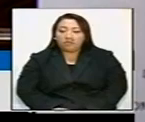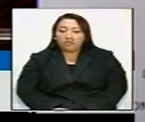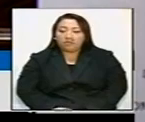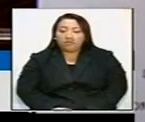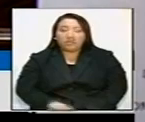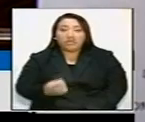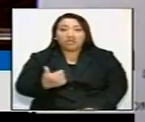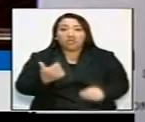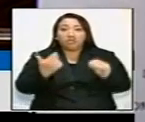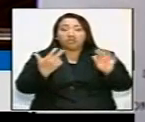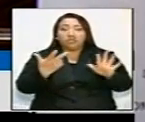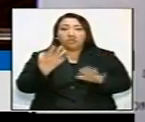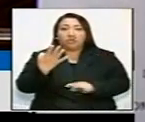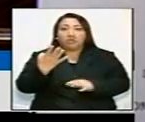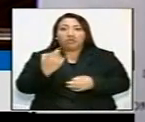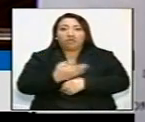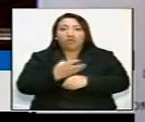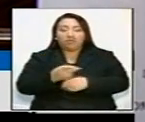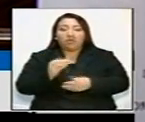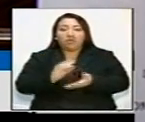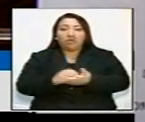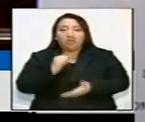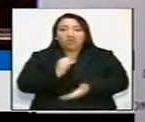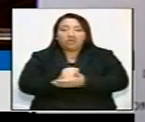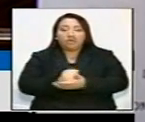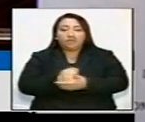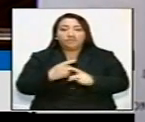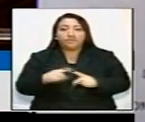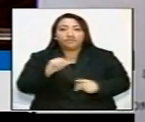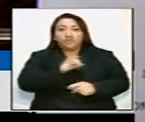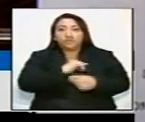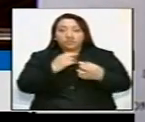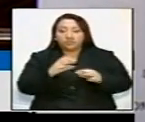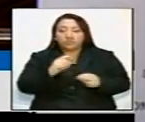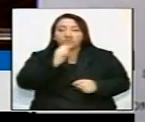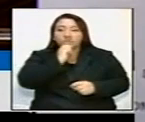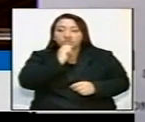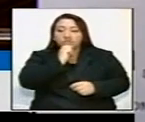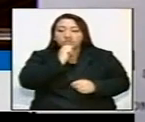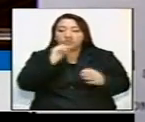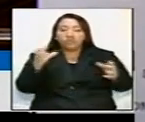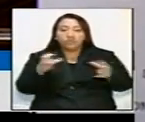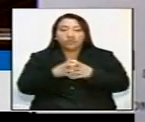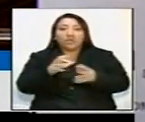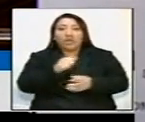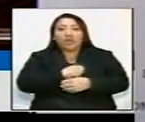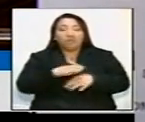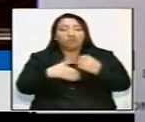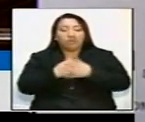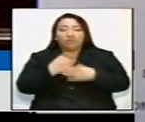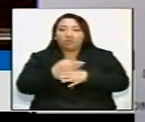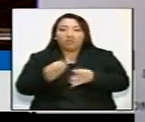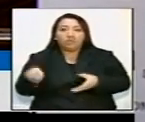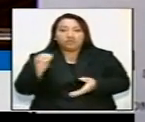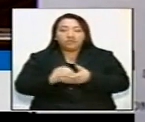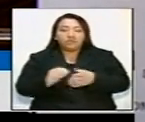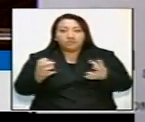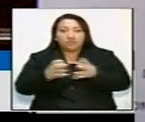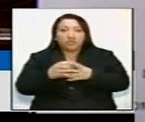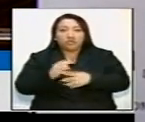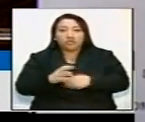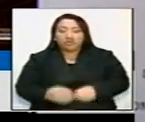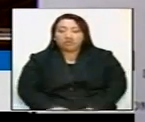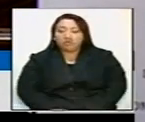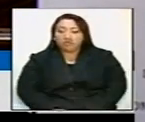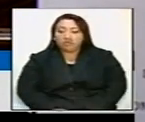estas medidas son aprobadas por tanto actores público, privado, gremios de academia que forman parte de este consejo que en